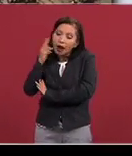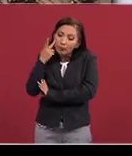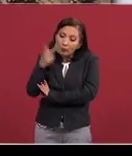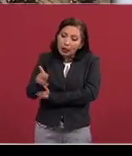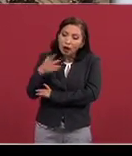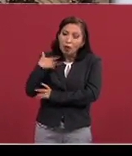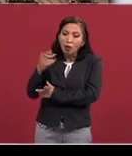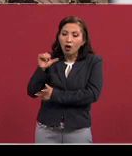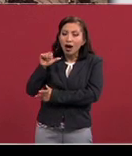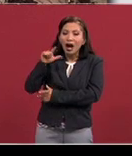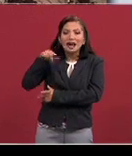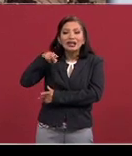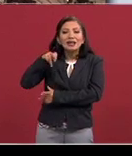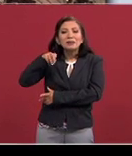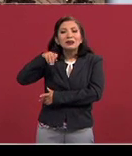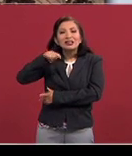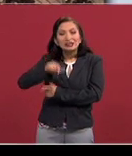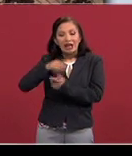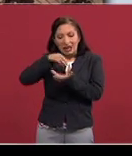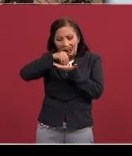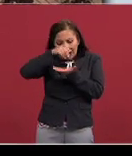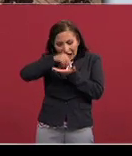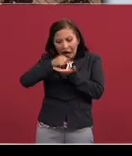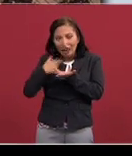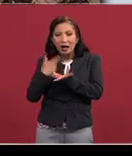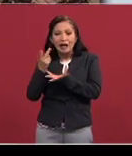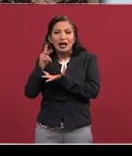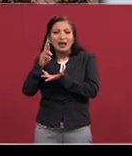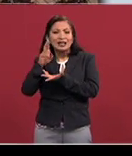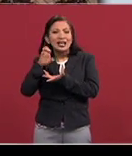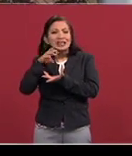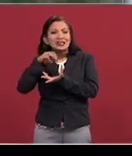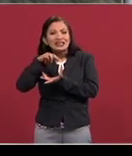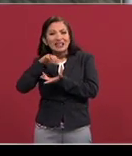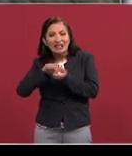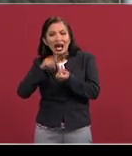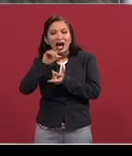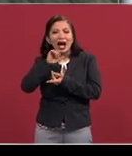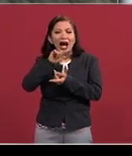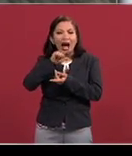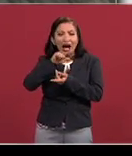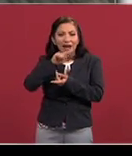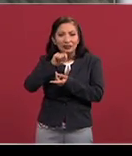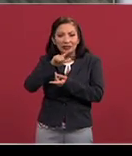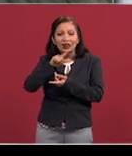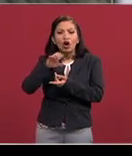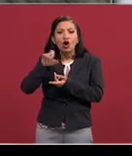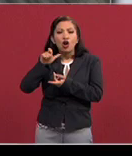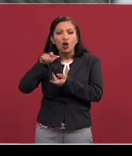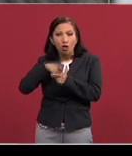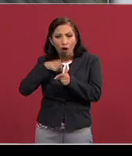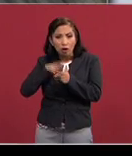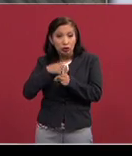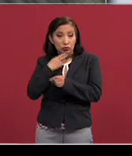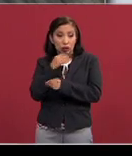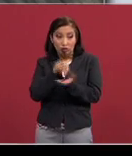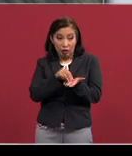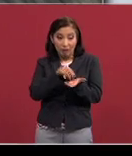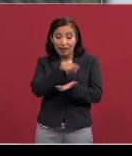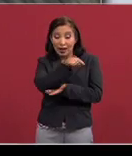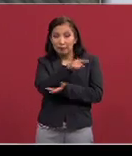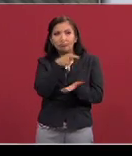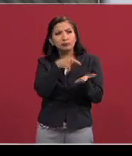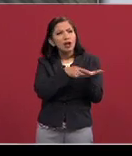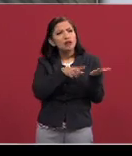como un alquimista, con las resinas, los petroresinas, los add colors. Luego, que se siguen utilizando.